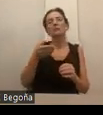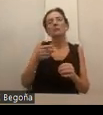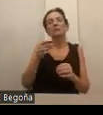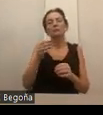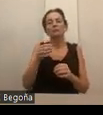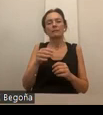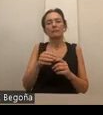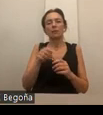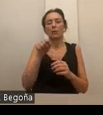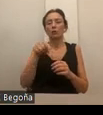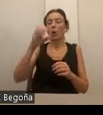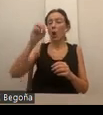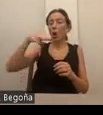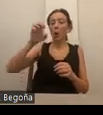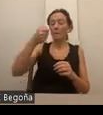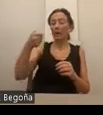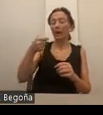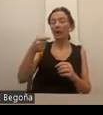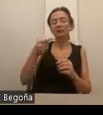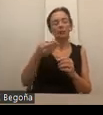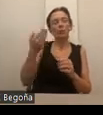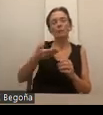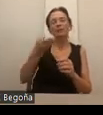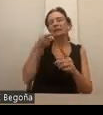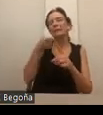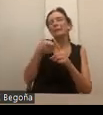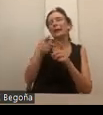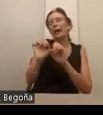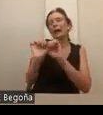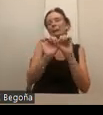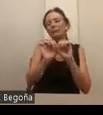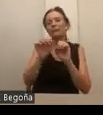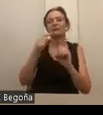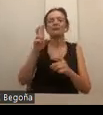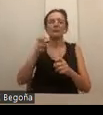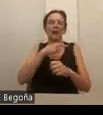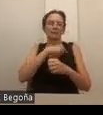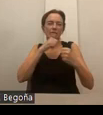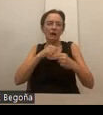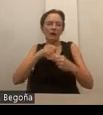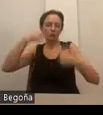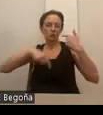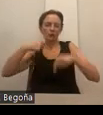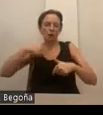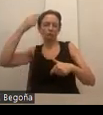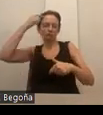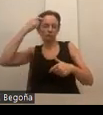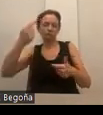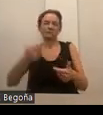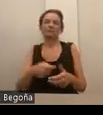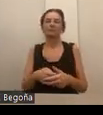el super omega, los ácidos grasos omega 3, han de ser uno de los productos base.